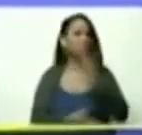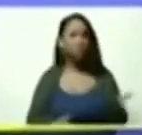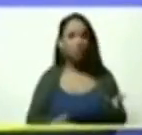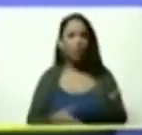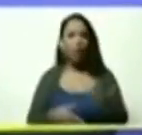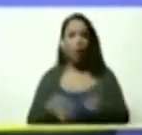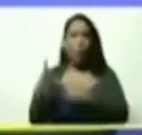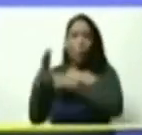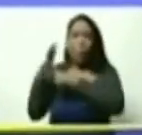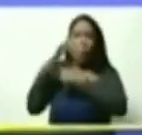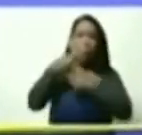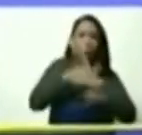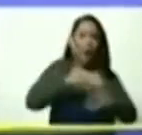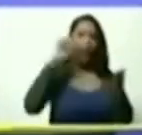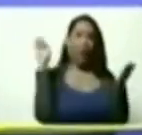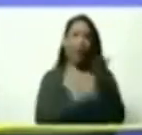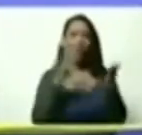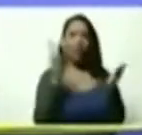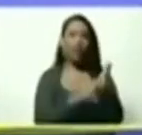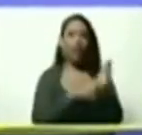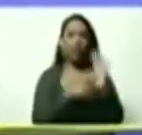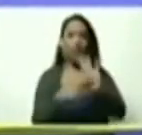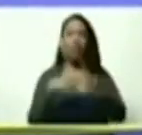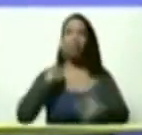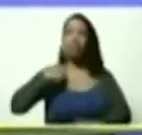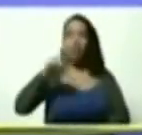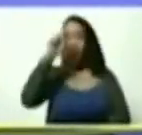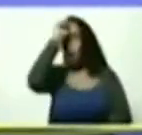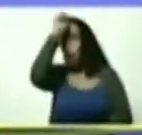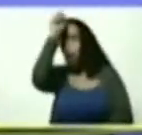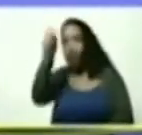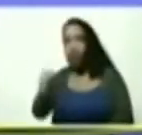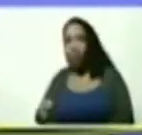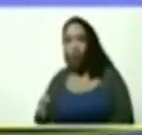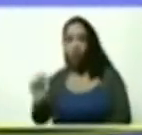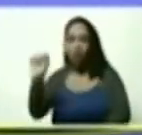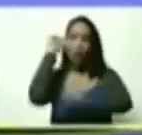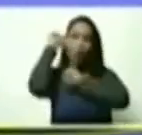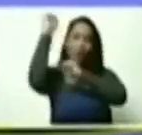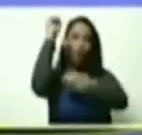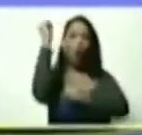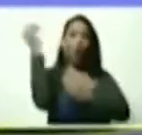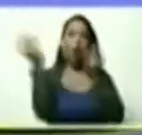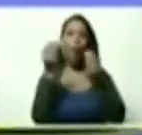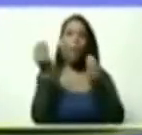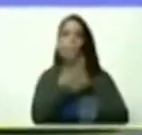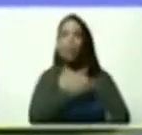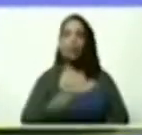obligados por la realidad, tienen que reconocerle el triunfo como presidente.